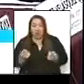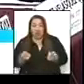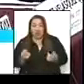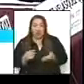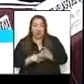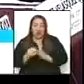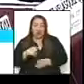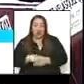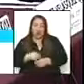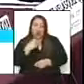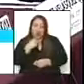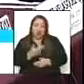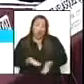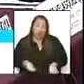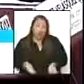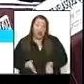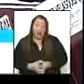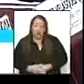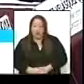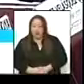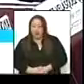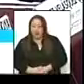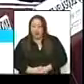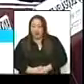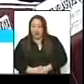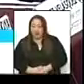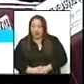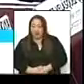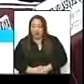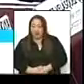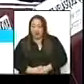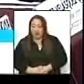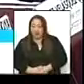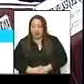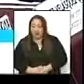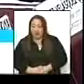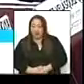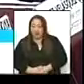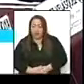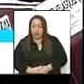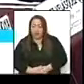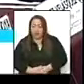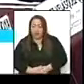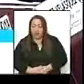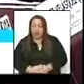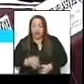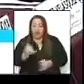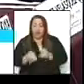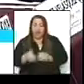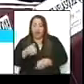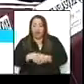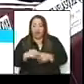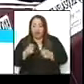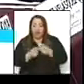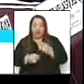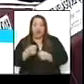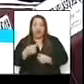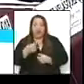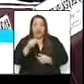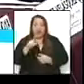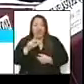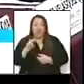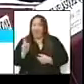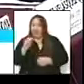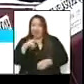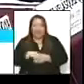que voten ustedes por la mujer, ¿no? Y estoy seguro que en la última elección, la congresista Glave no votó por la